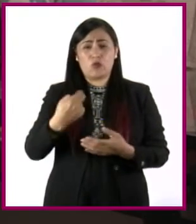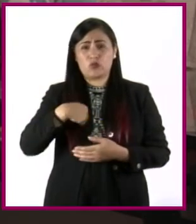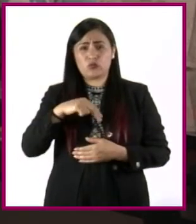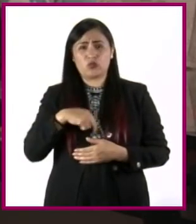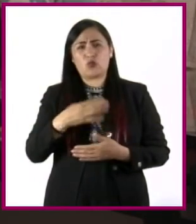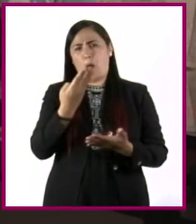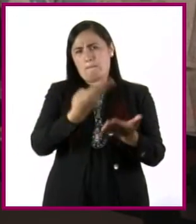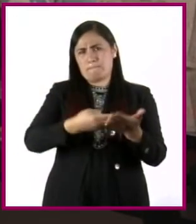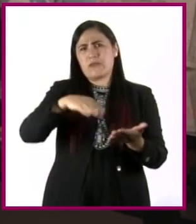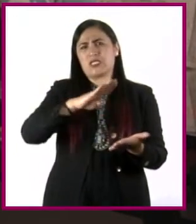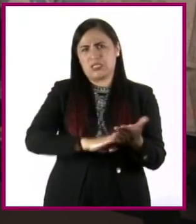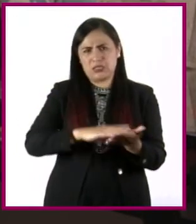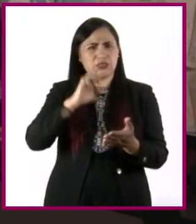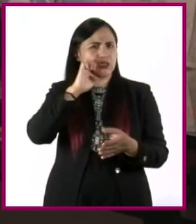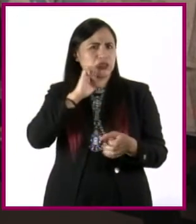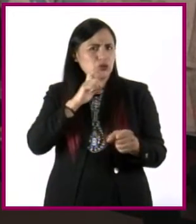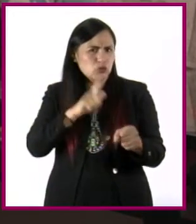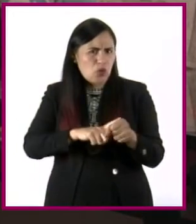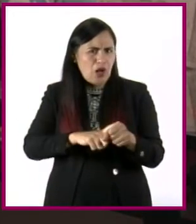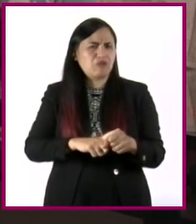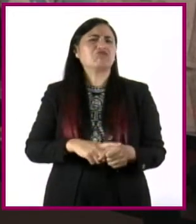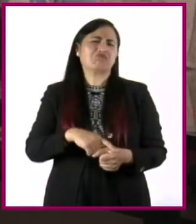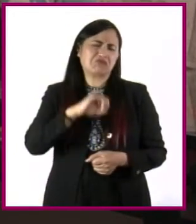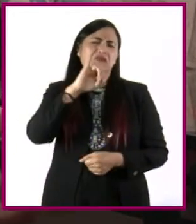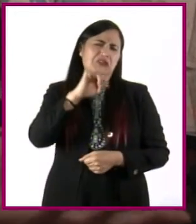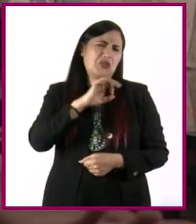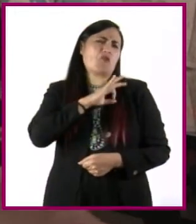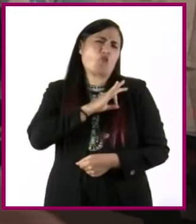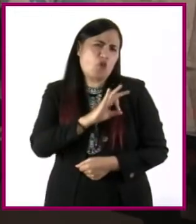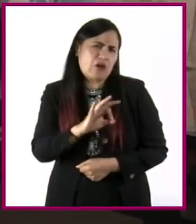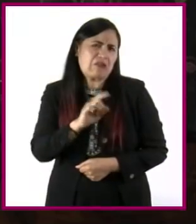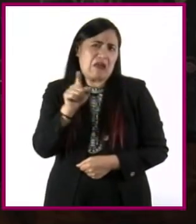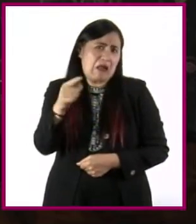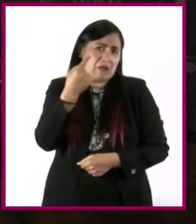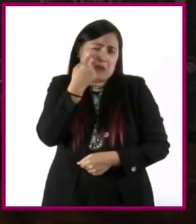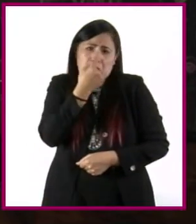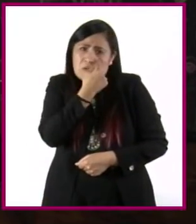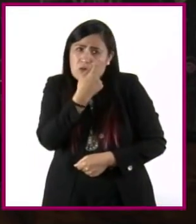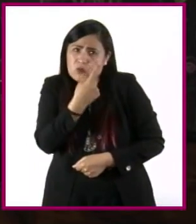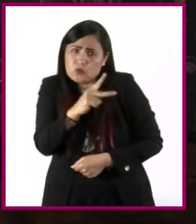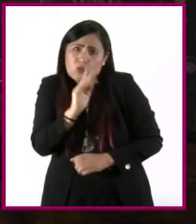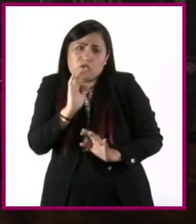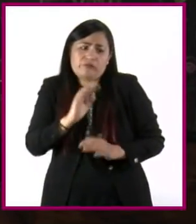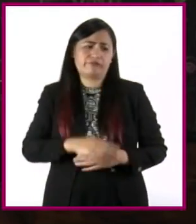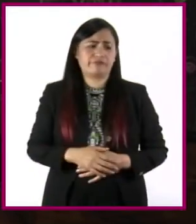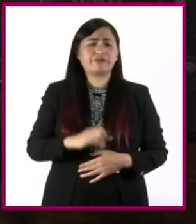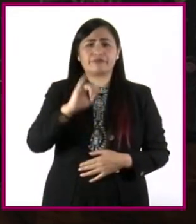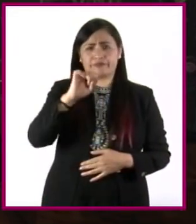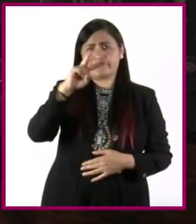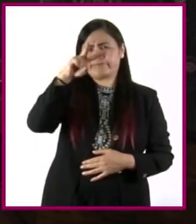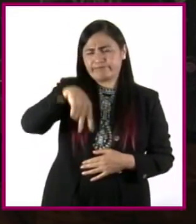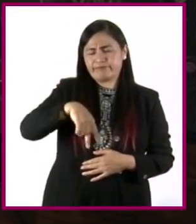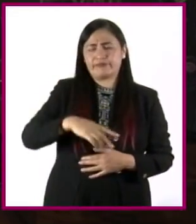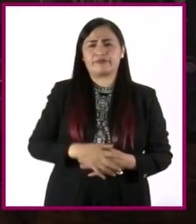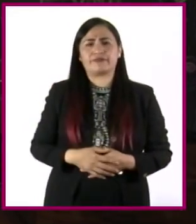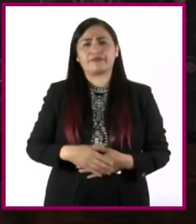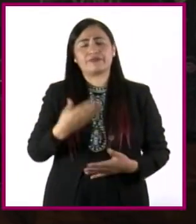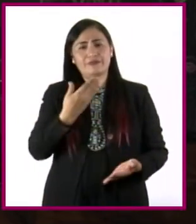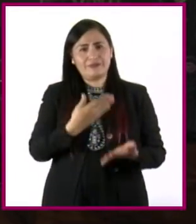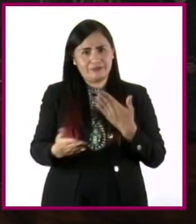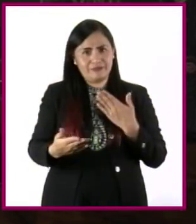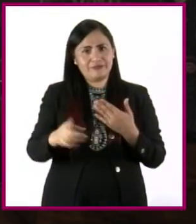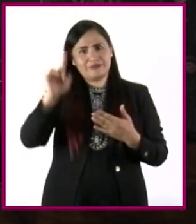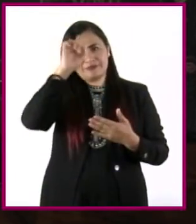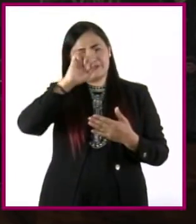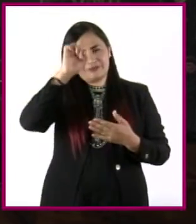bisexual, tendría derecho a decirlo o no si él o ella así lo prefiere. Cierto. Ahora vamos a nuestros rápidos